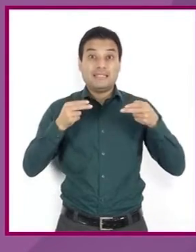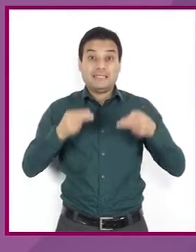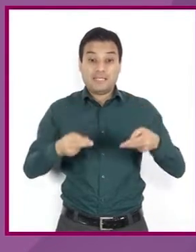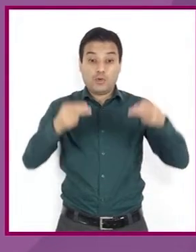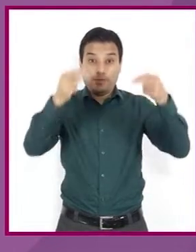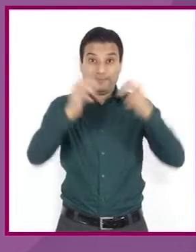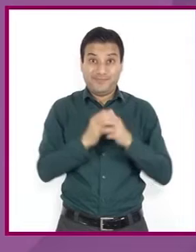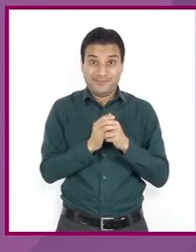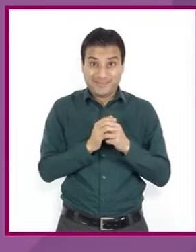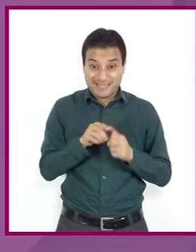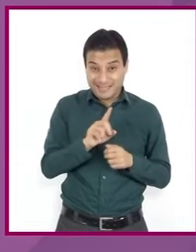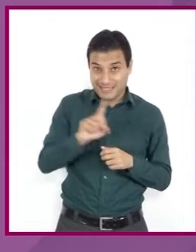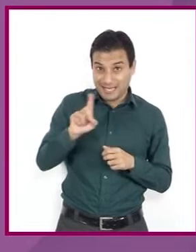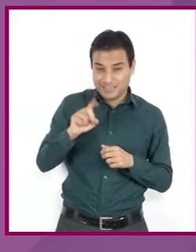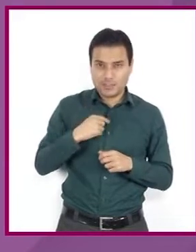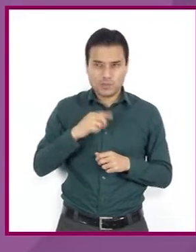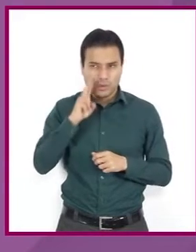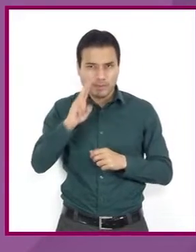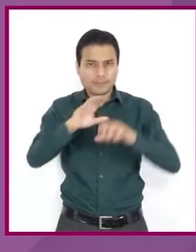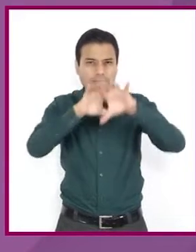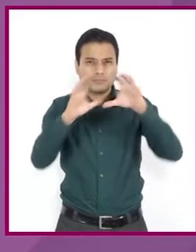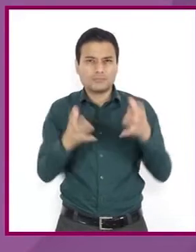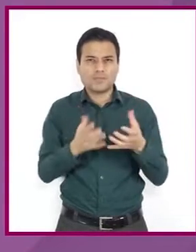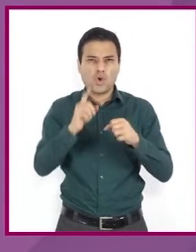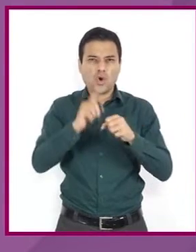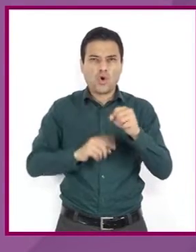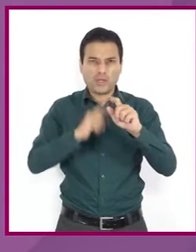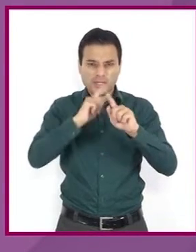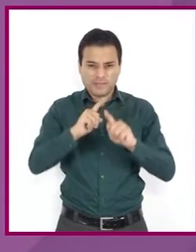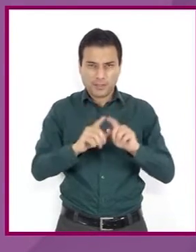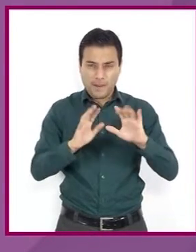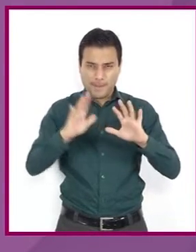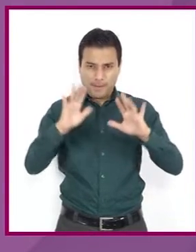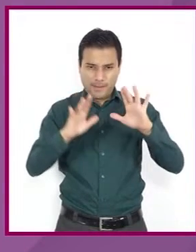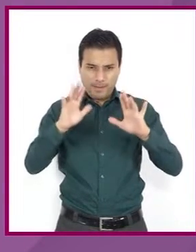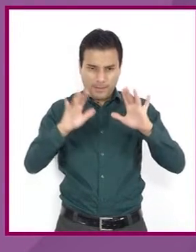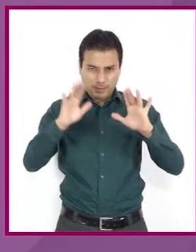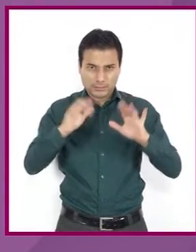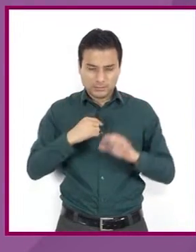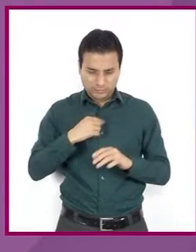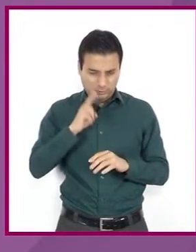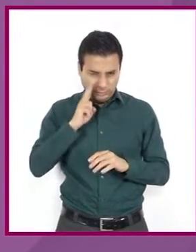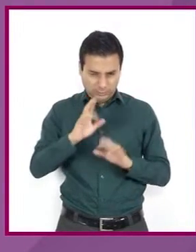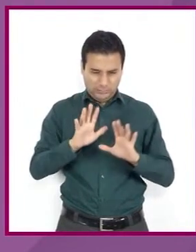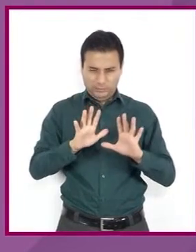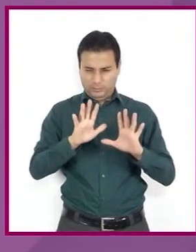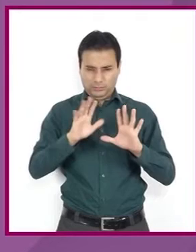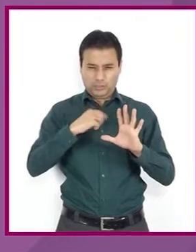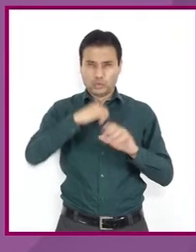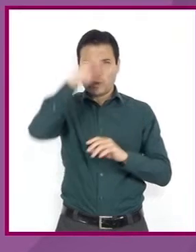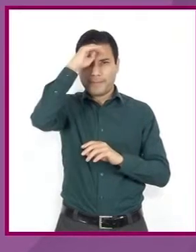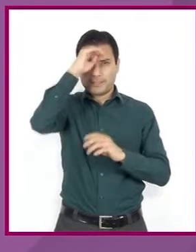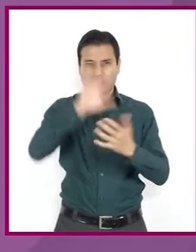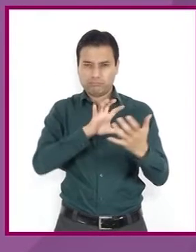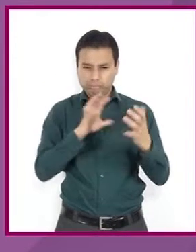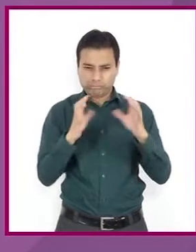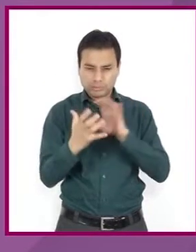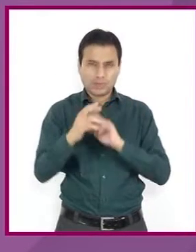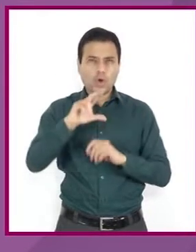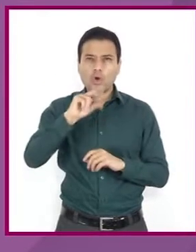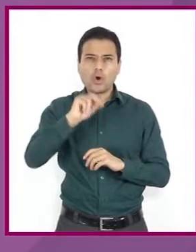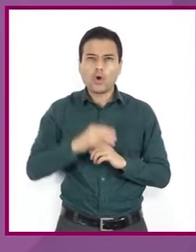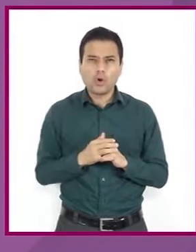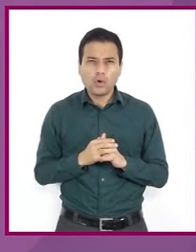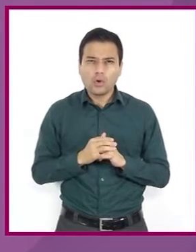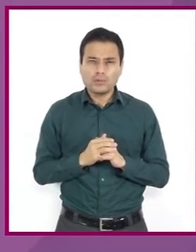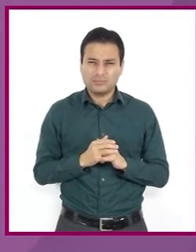la derecha, vi una pequeña esfera atornasolada, de casi intolerable fulgor. Al principio la creí giratoria. Luego comprendí que ese